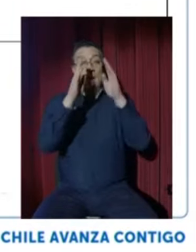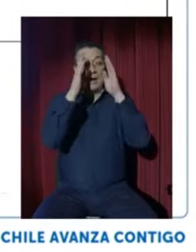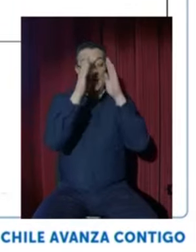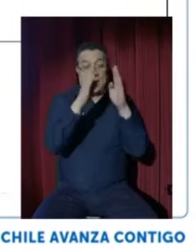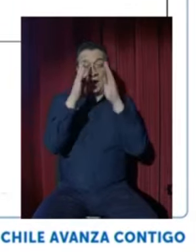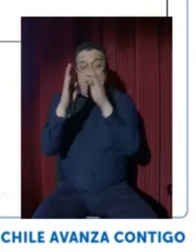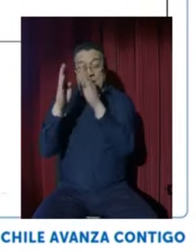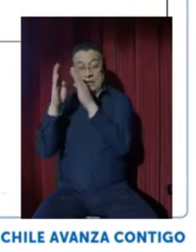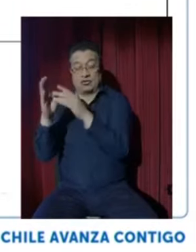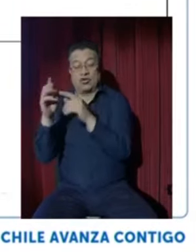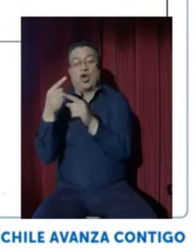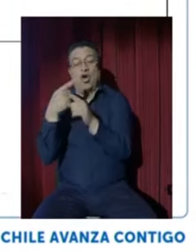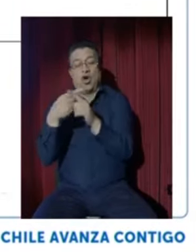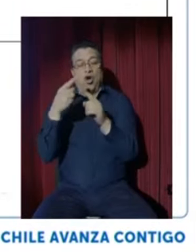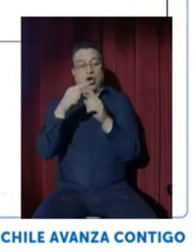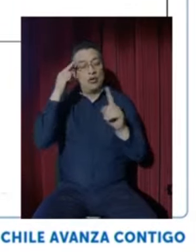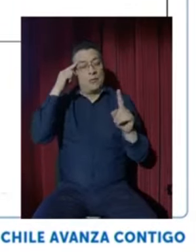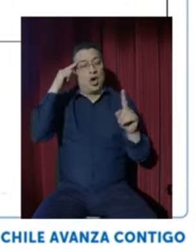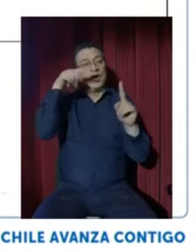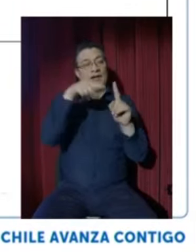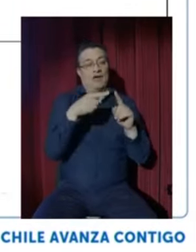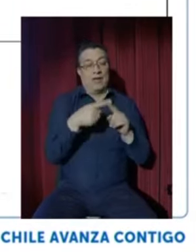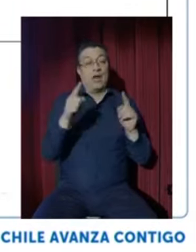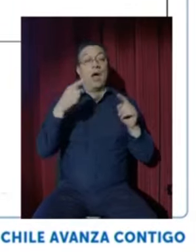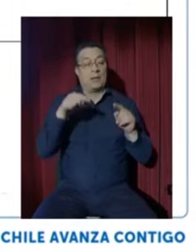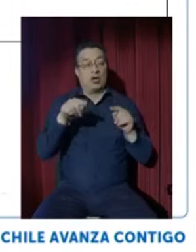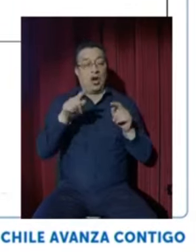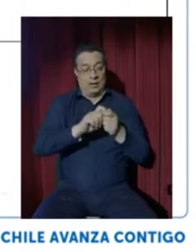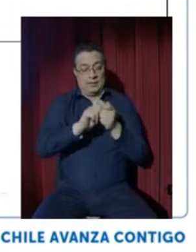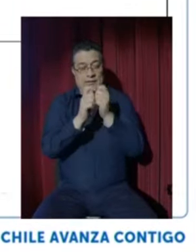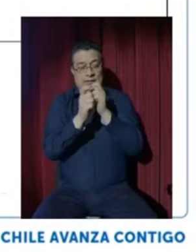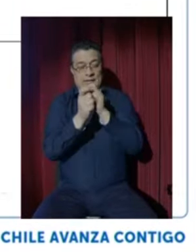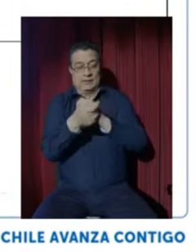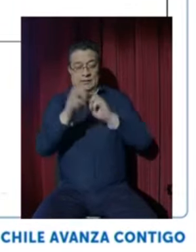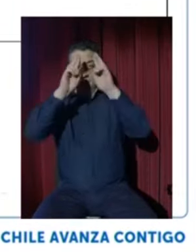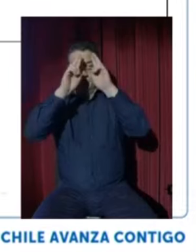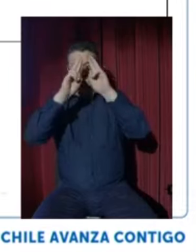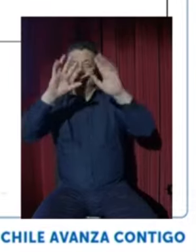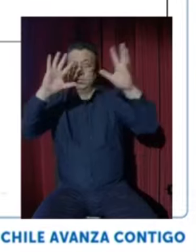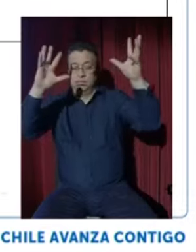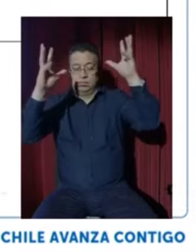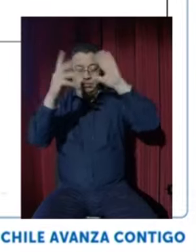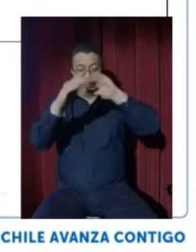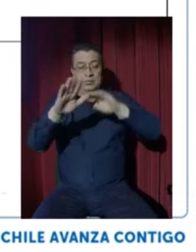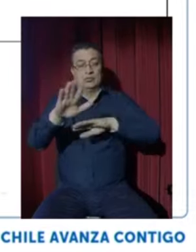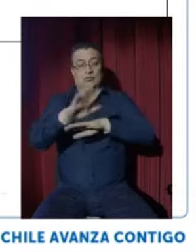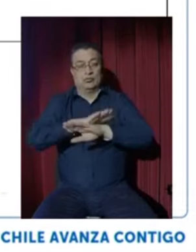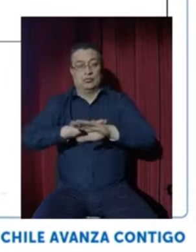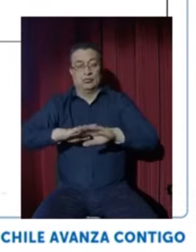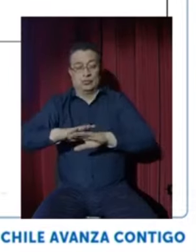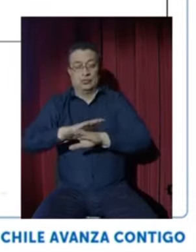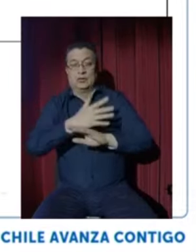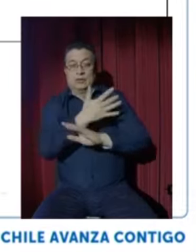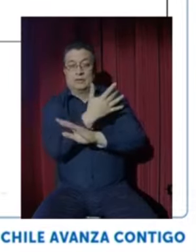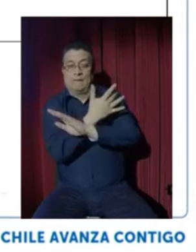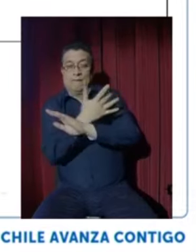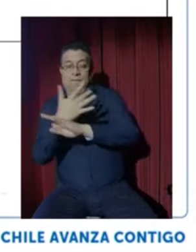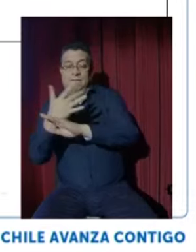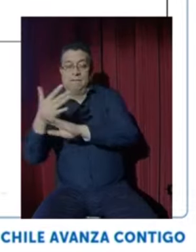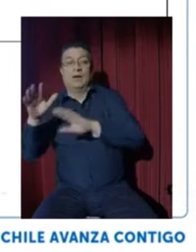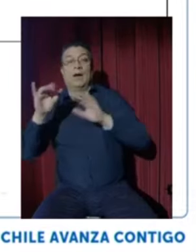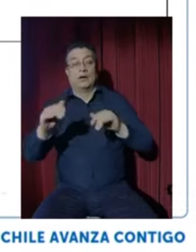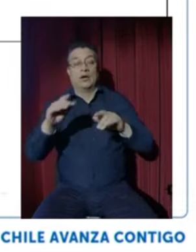atendiendo con otros fines pero estamos dando un tinte verde a la ciudad eh para la conservación de áreas verdes y también cuidado del